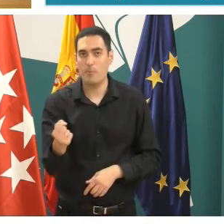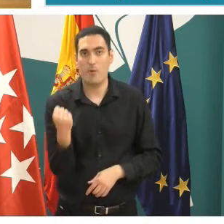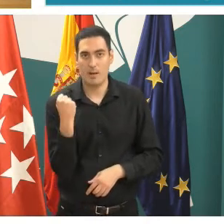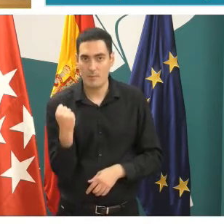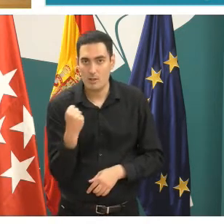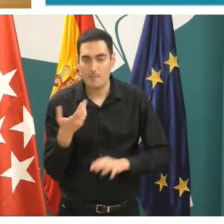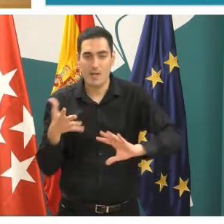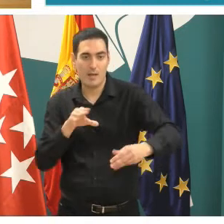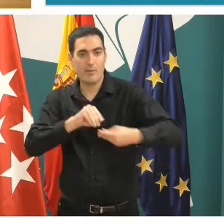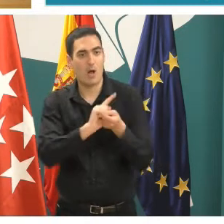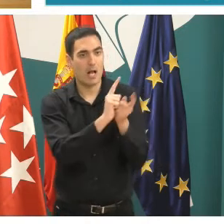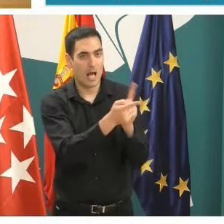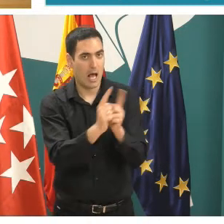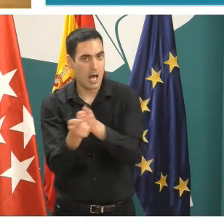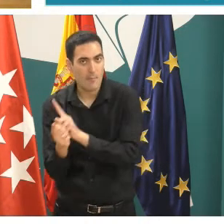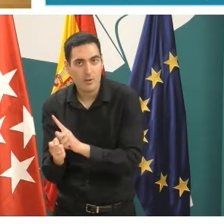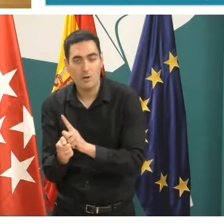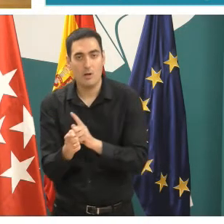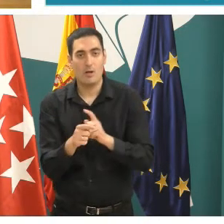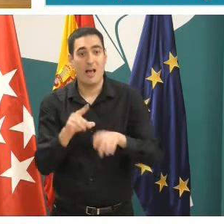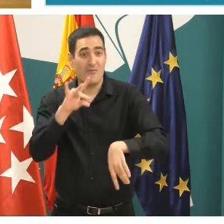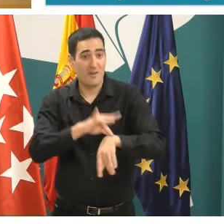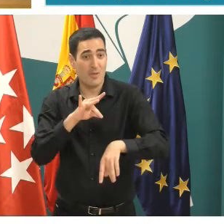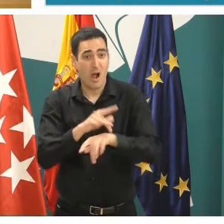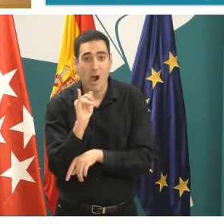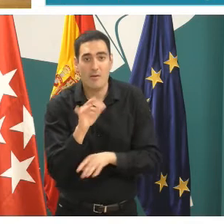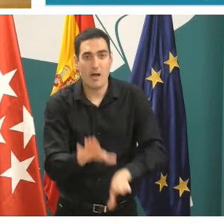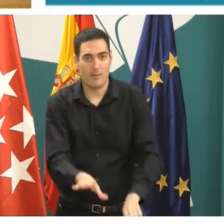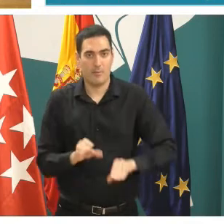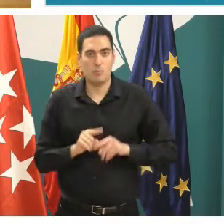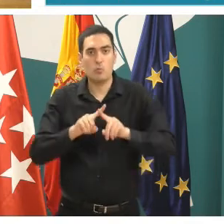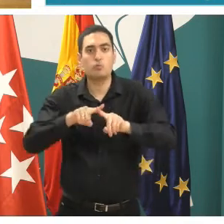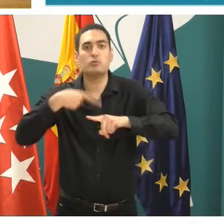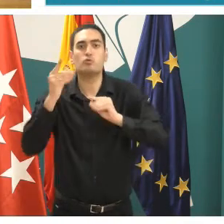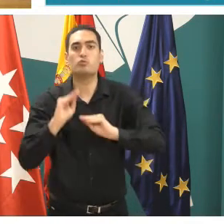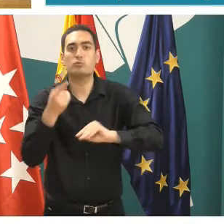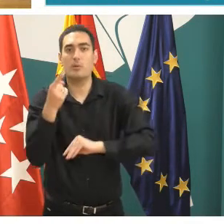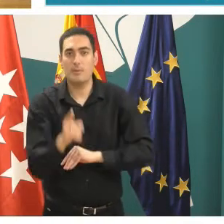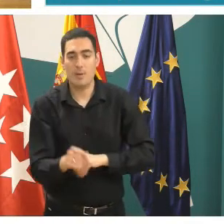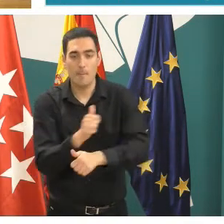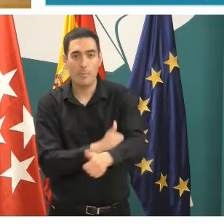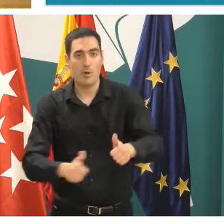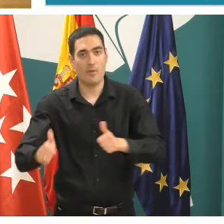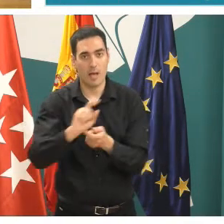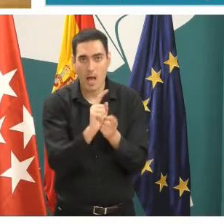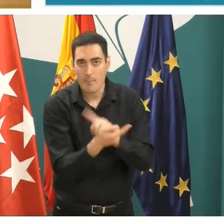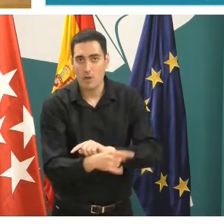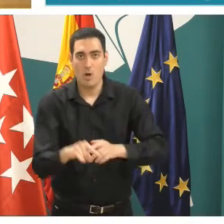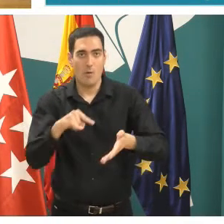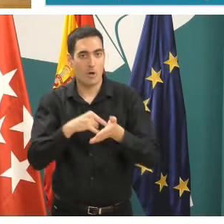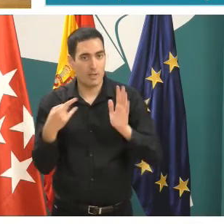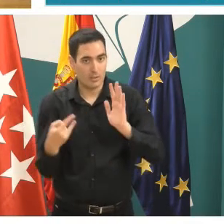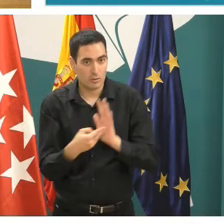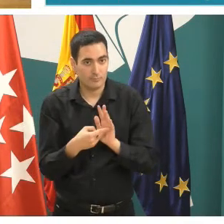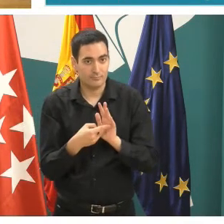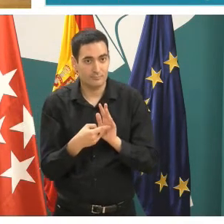la adaptación a los cambios, la aceptación de la enfermedad y de lo que conlleva, el cambio de prioridades, de proyectos. Bueno, pues son